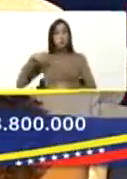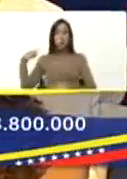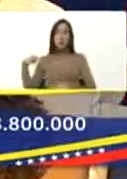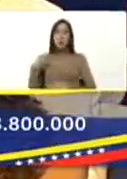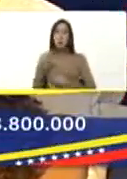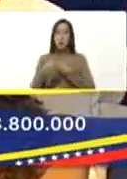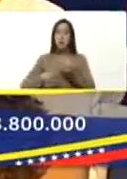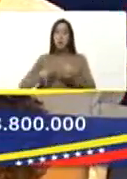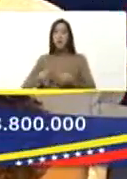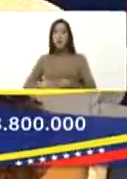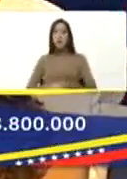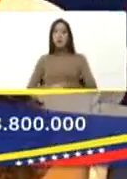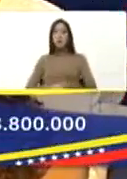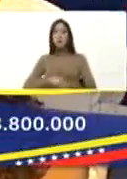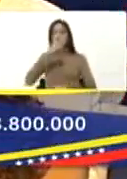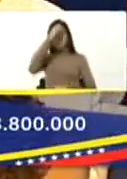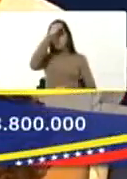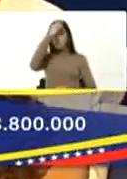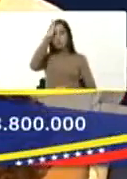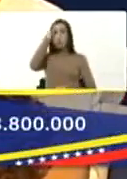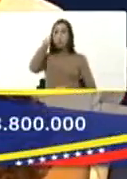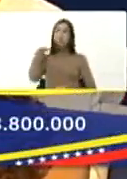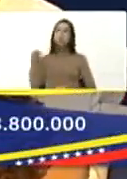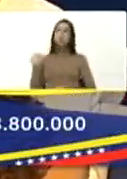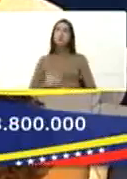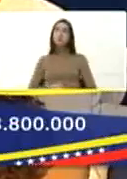hacer. Mervin, tú eres joven.